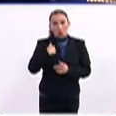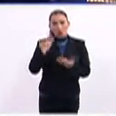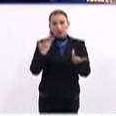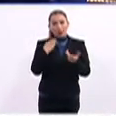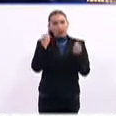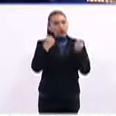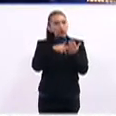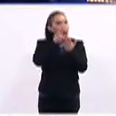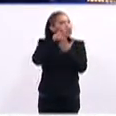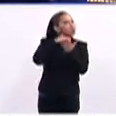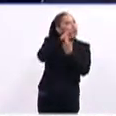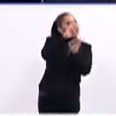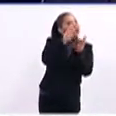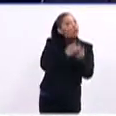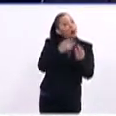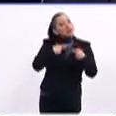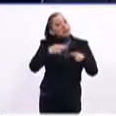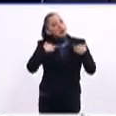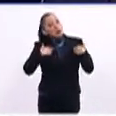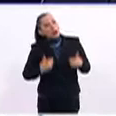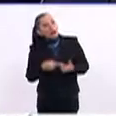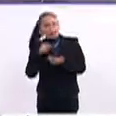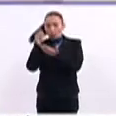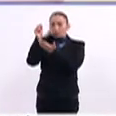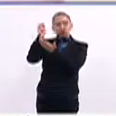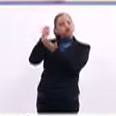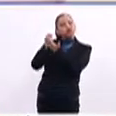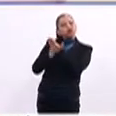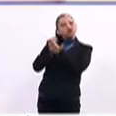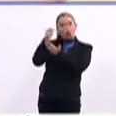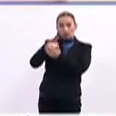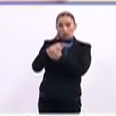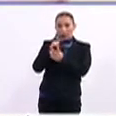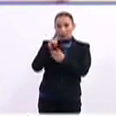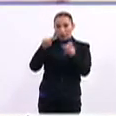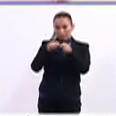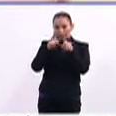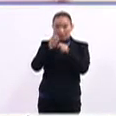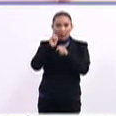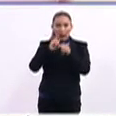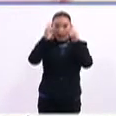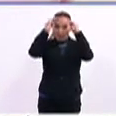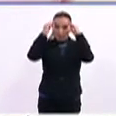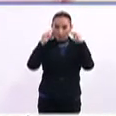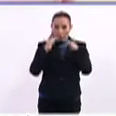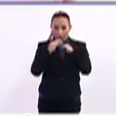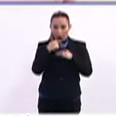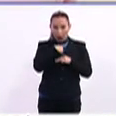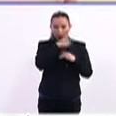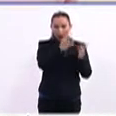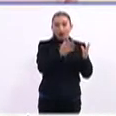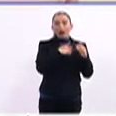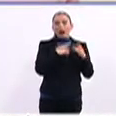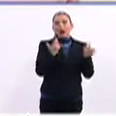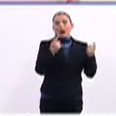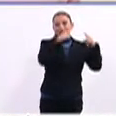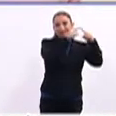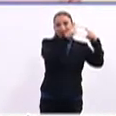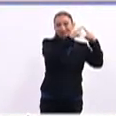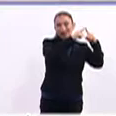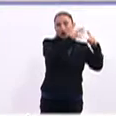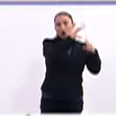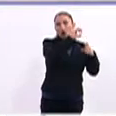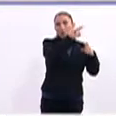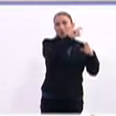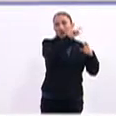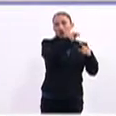hacía mucho retrato y dibujo de figura humana. Tengo una tía monja en un convento de clausura que se